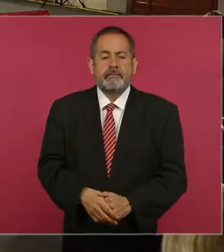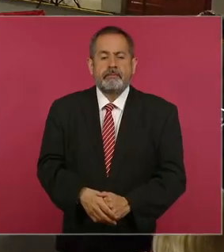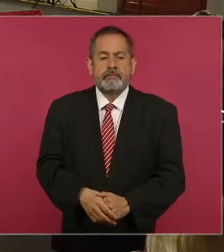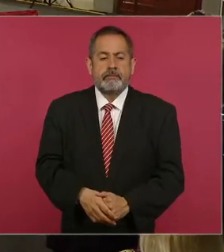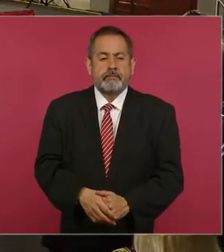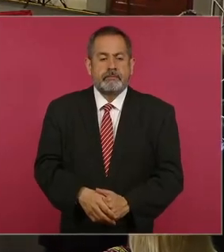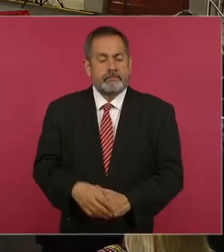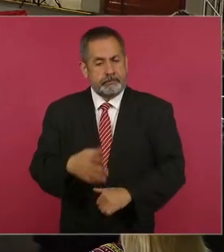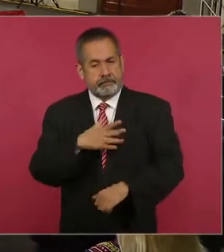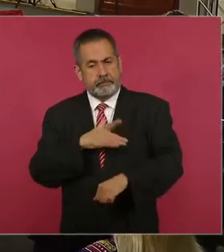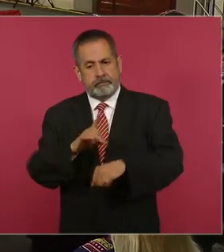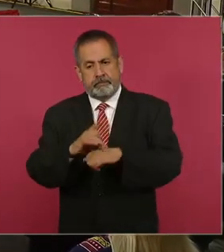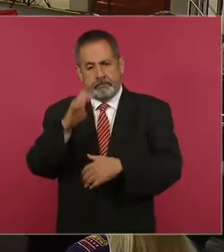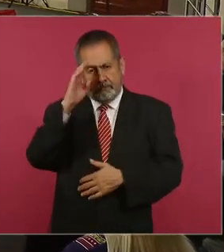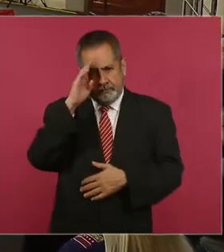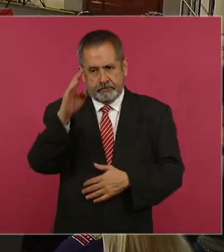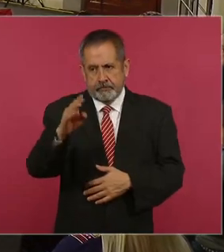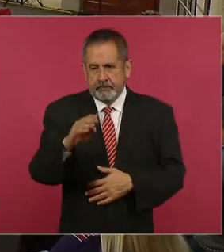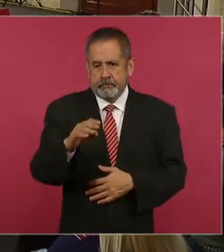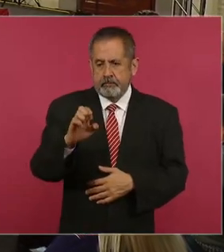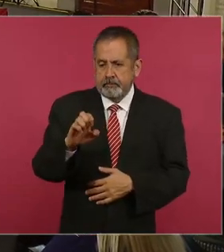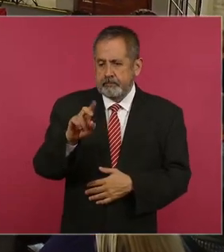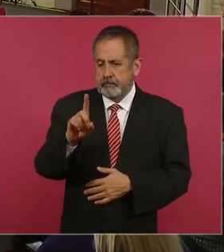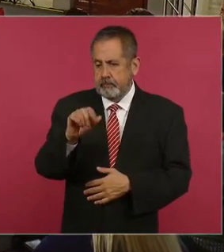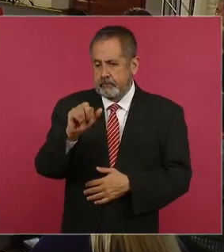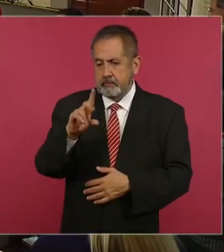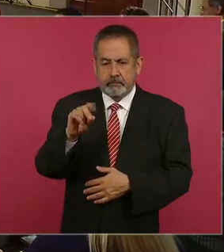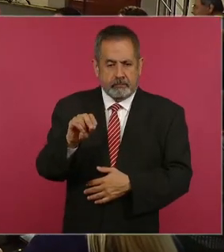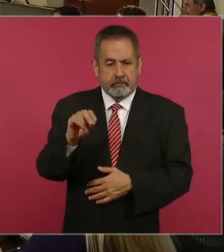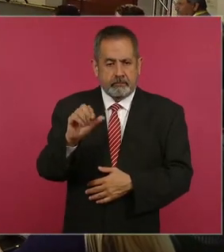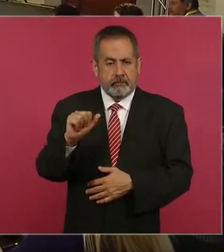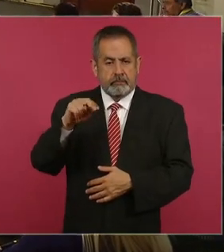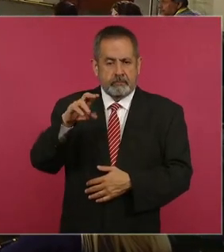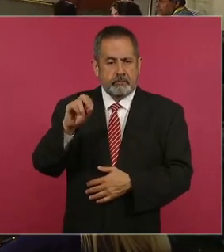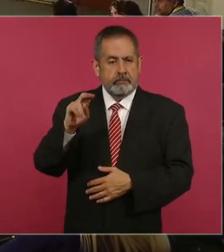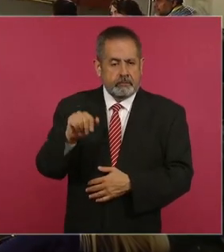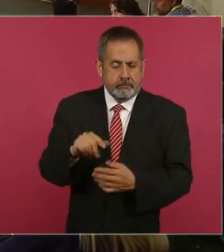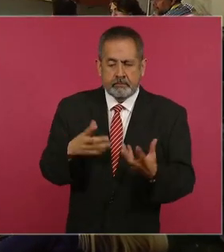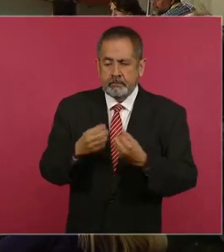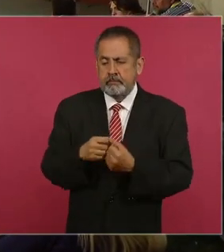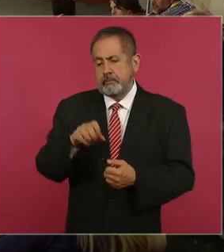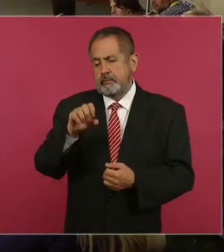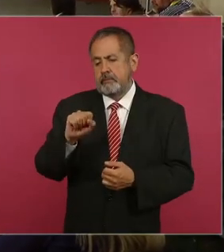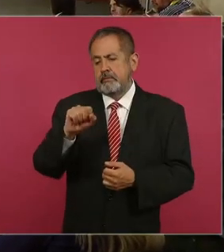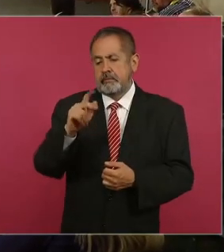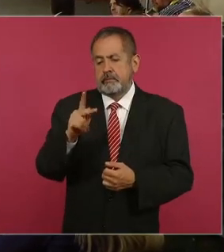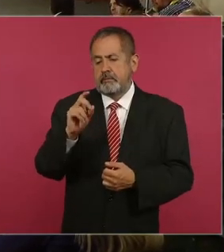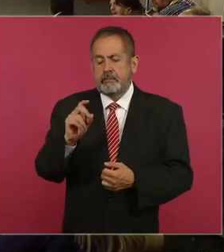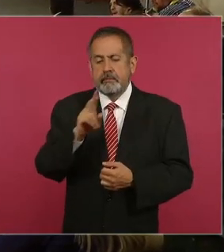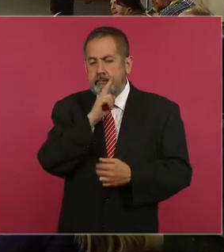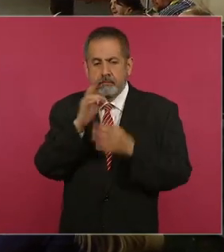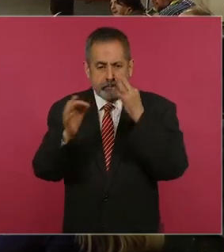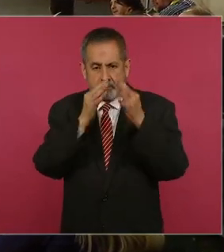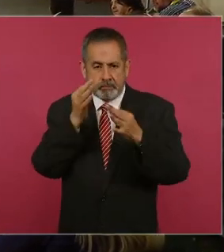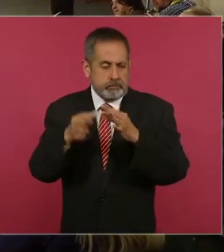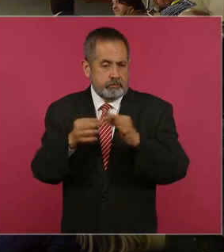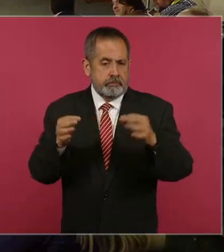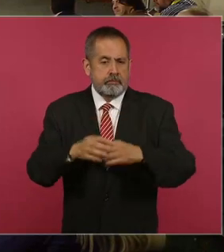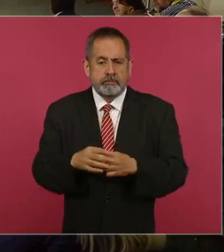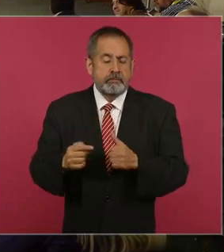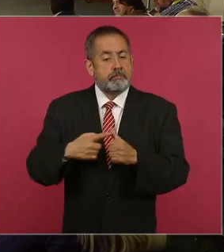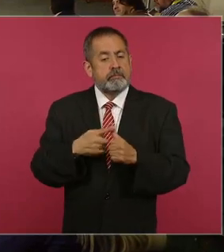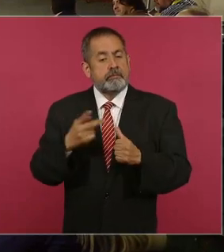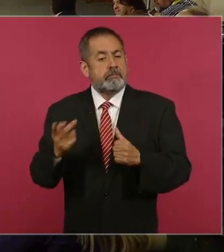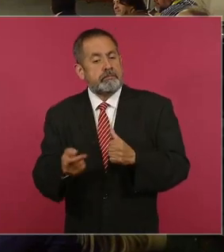Buenos días, señor presidente. Eduardo Esquivel Ancona, SDP Noticias. Mi primera pregunta